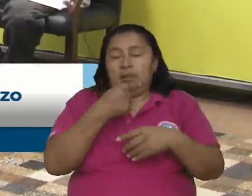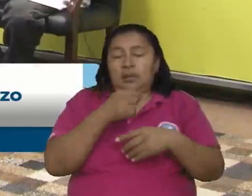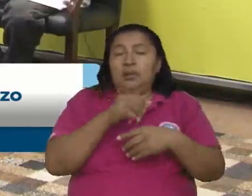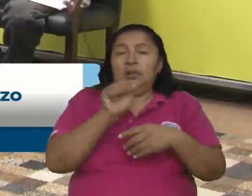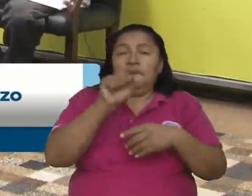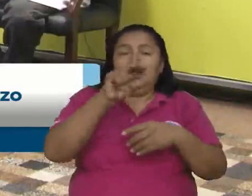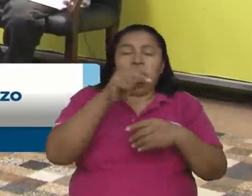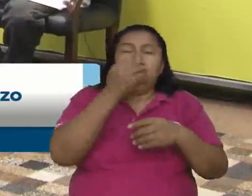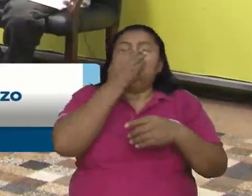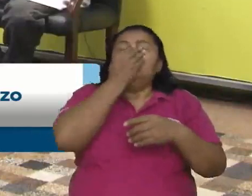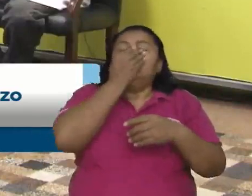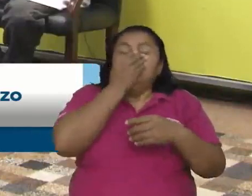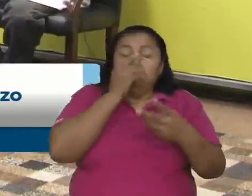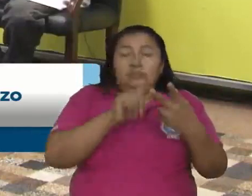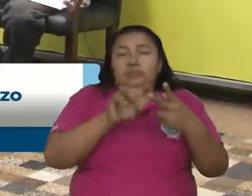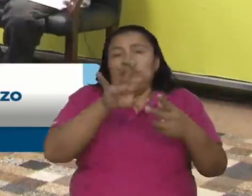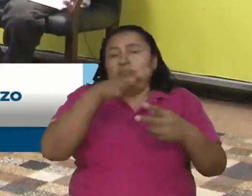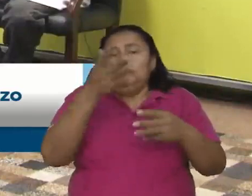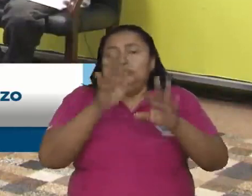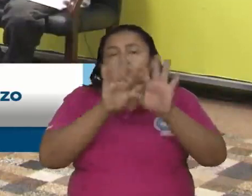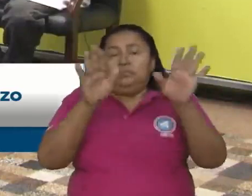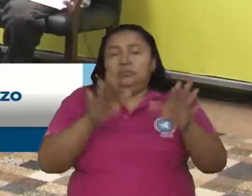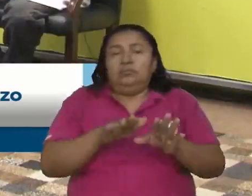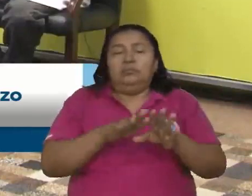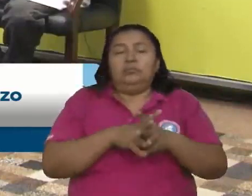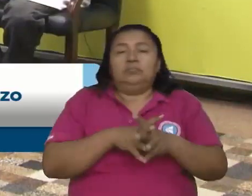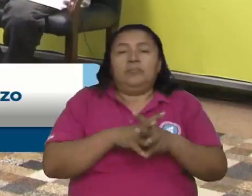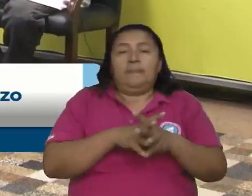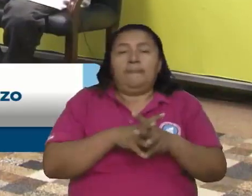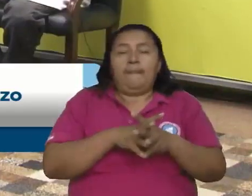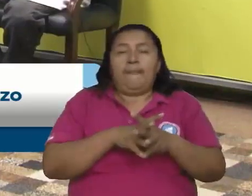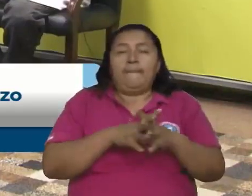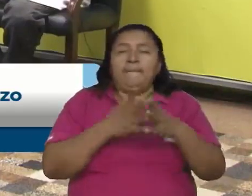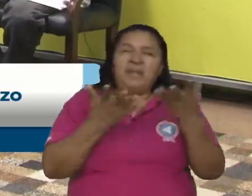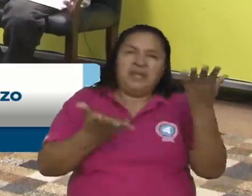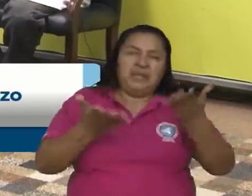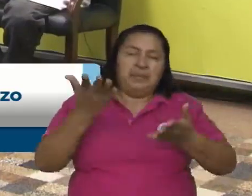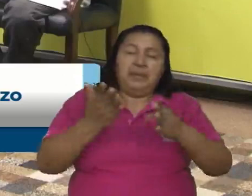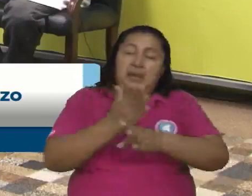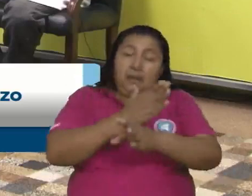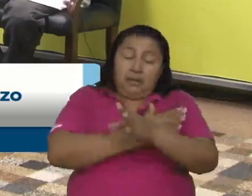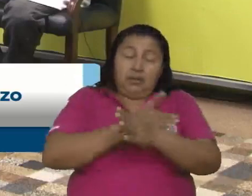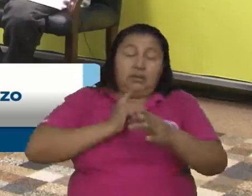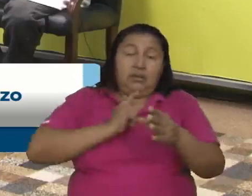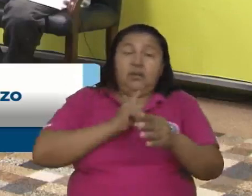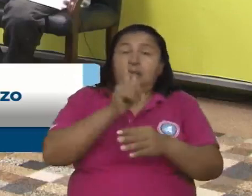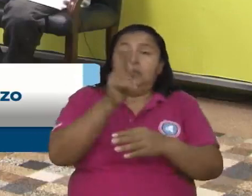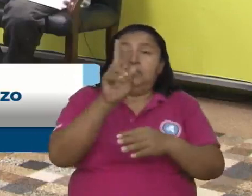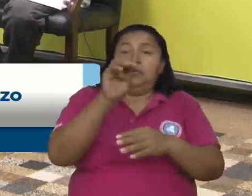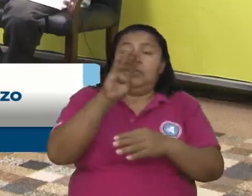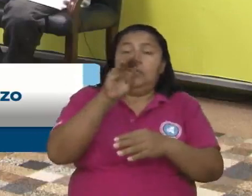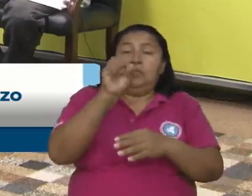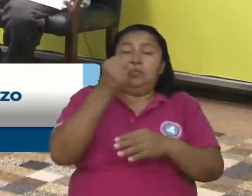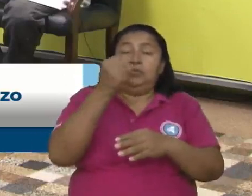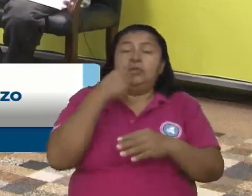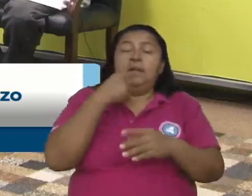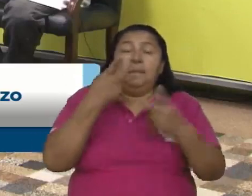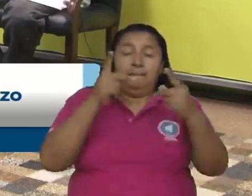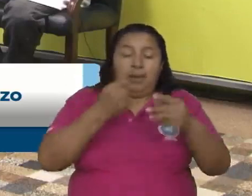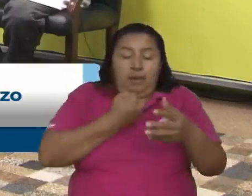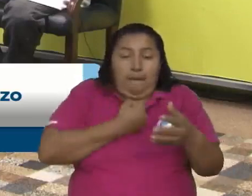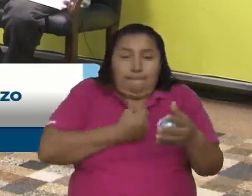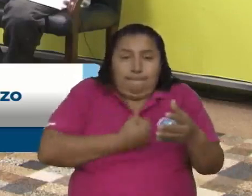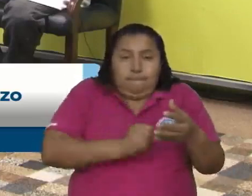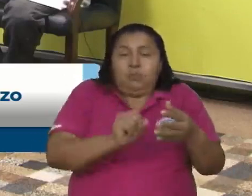anestesia, cuando es una mujer que tuvo antecedentes de trombosis y que tuvo un parto